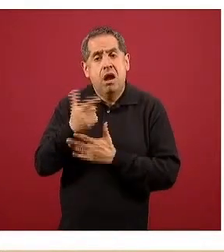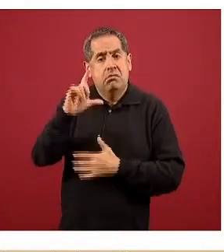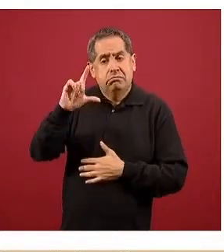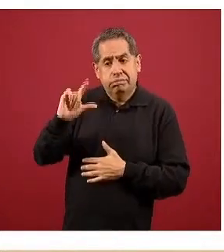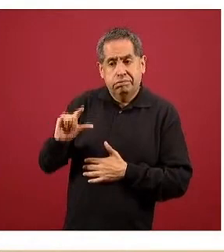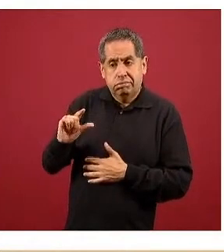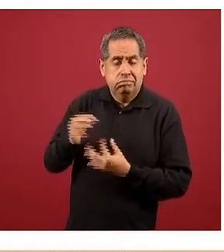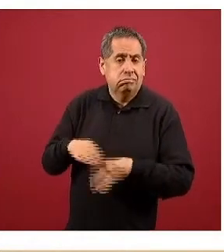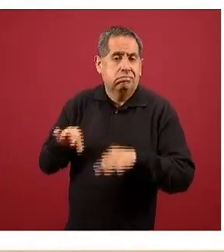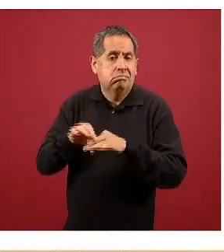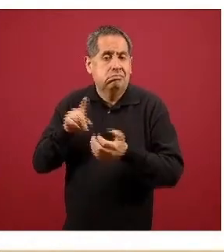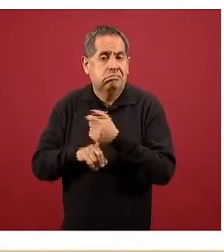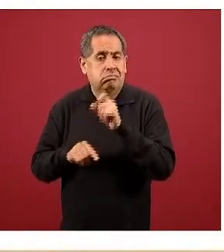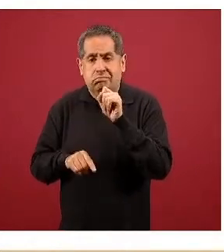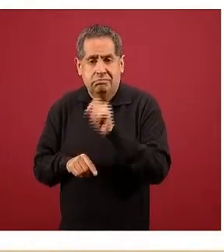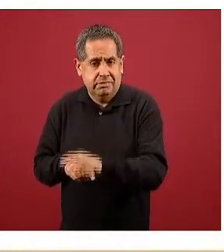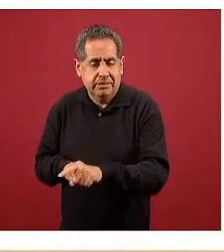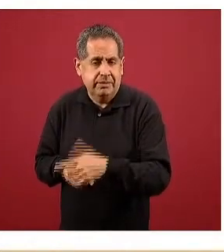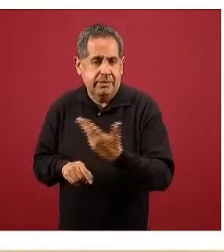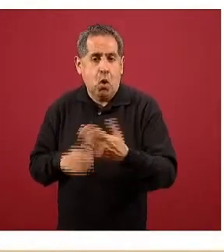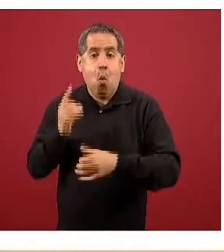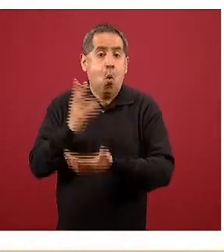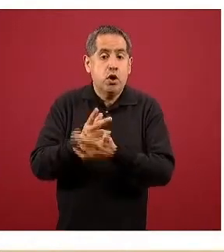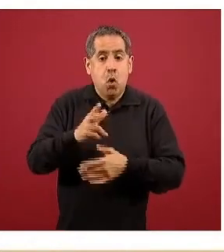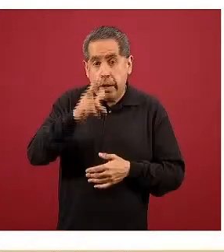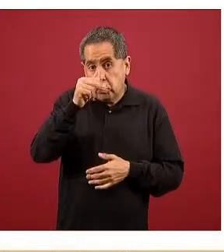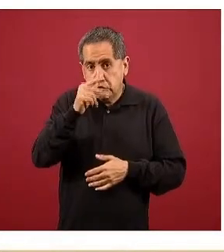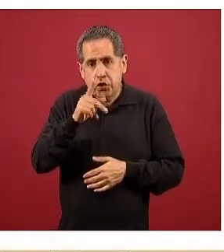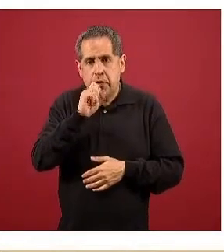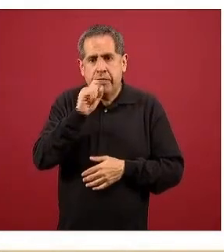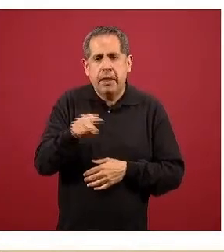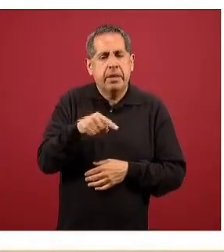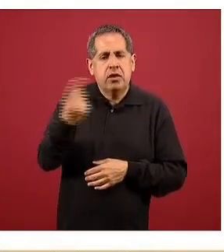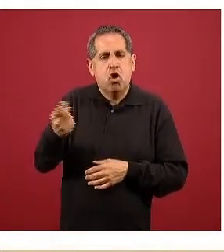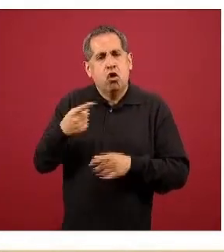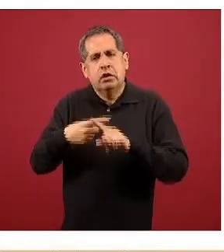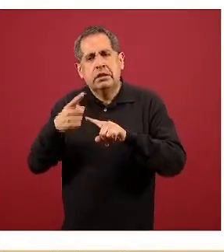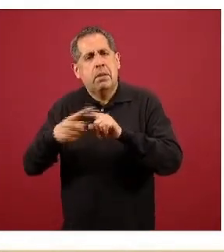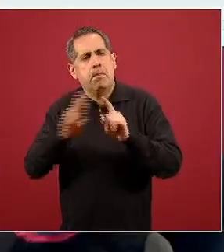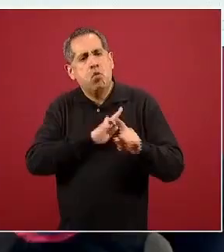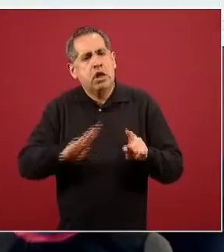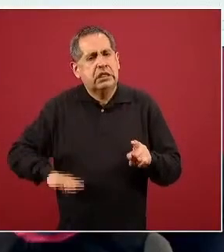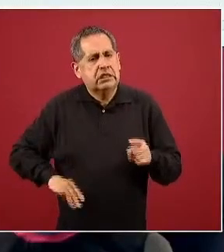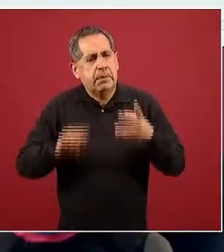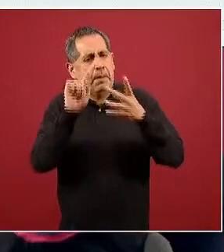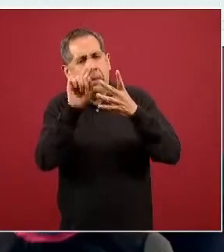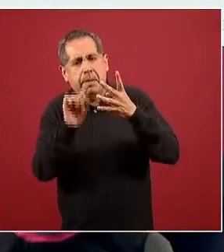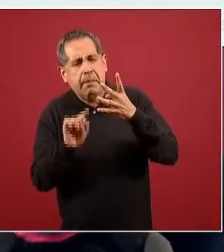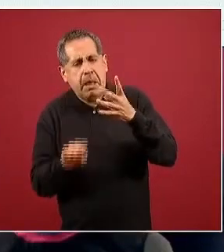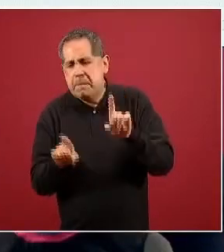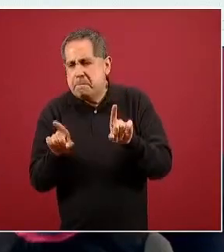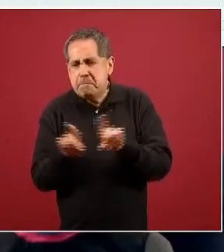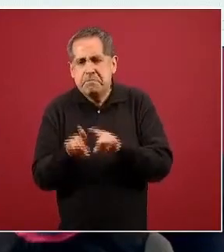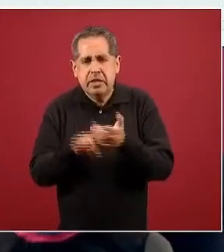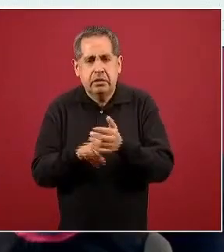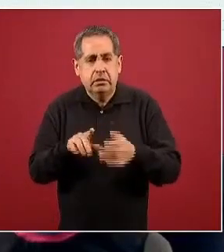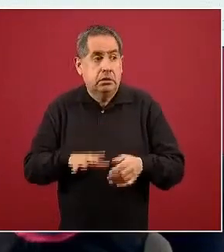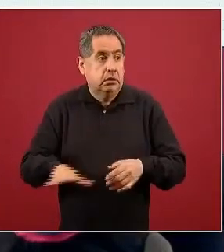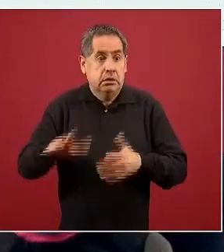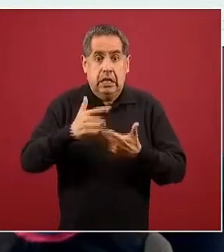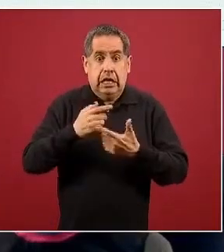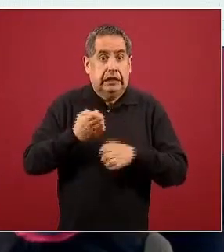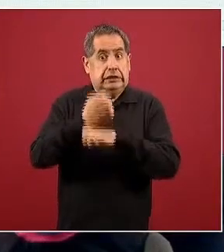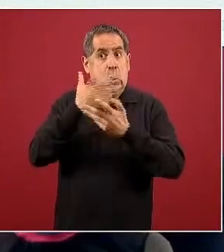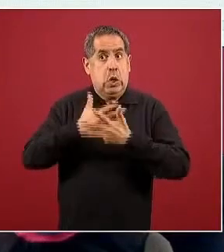disminución importante, no solo Hermosillo, sino también el resto de los municipios de este bello y